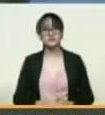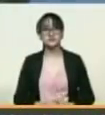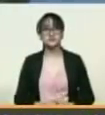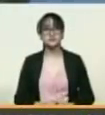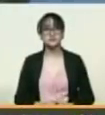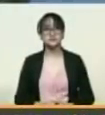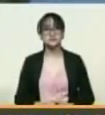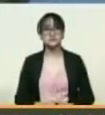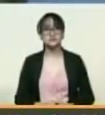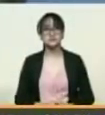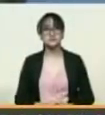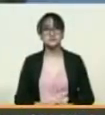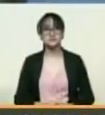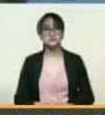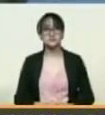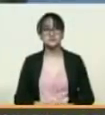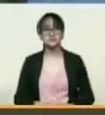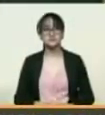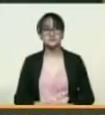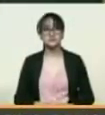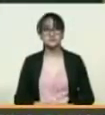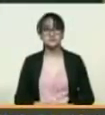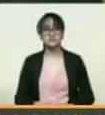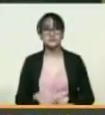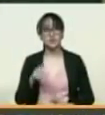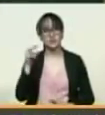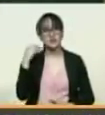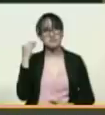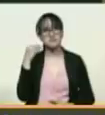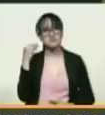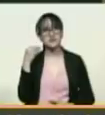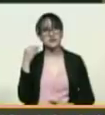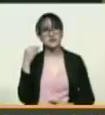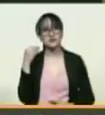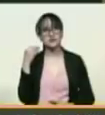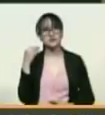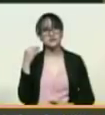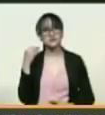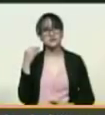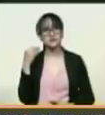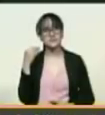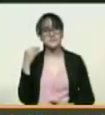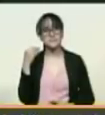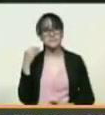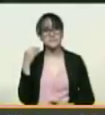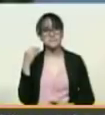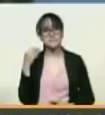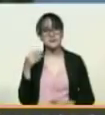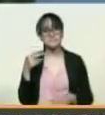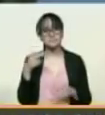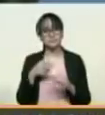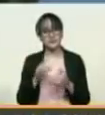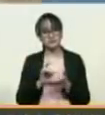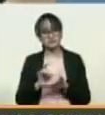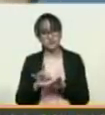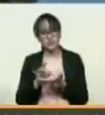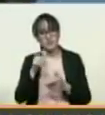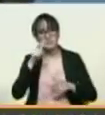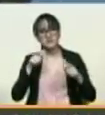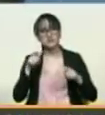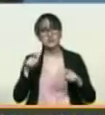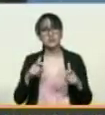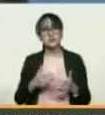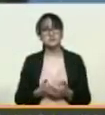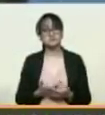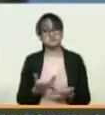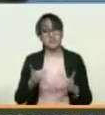unusual and serious that... ¿Cree que es inusual que Chevron esté vacando sus ejecutivos?